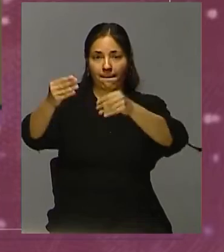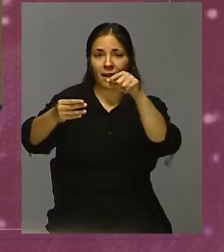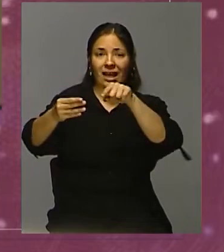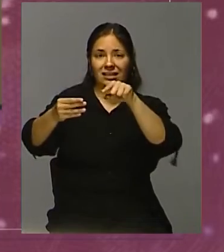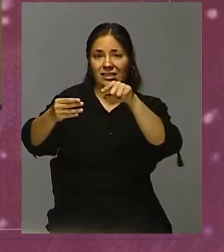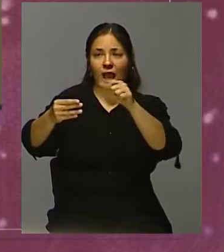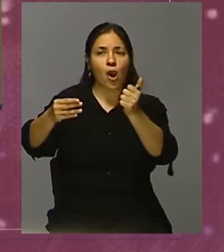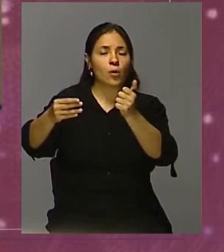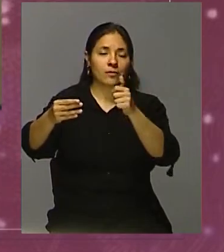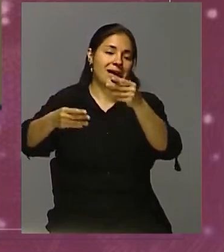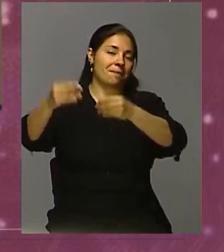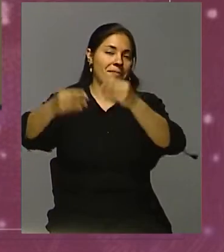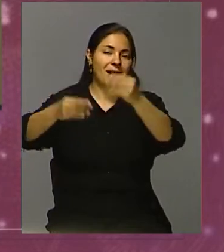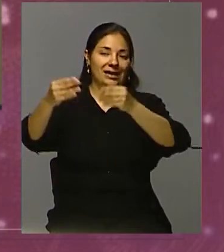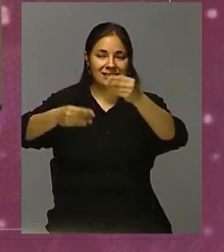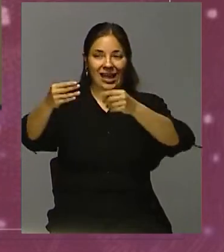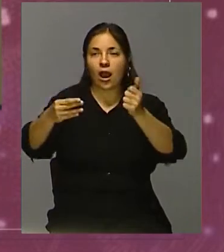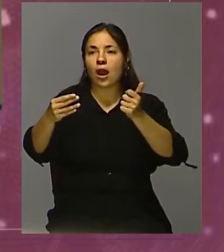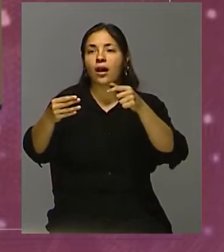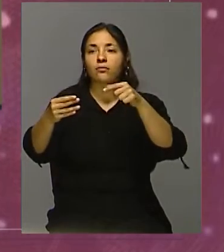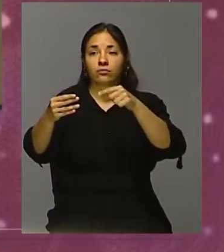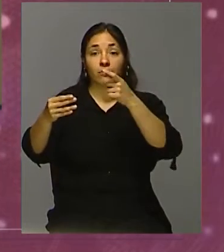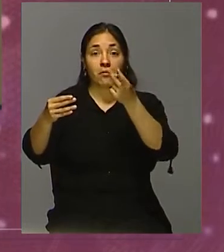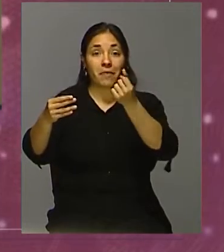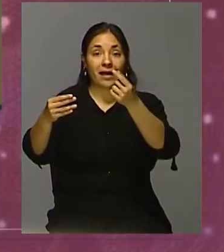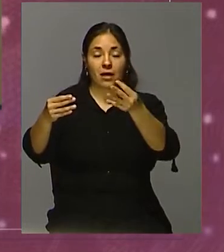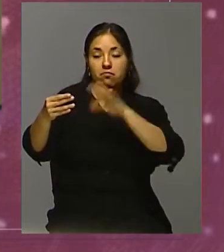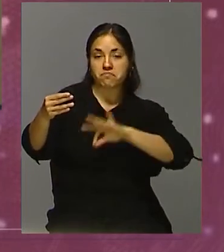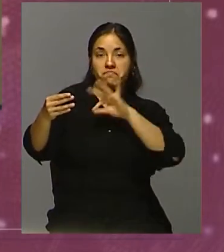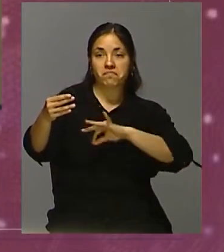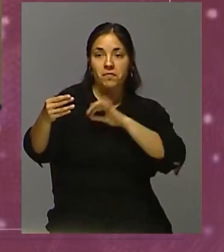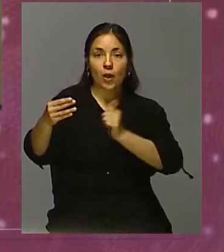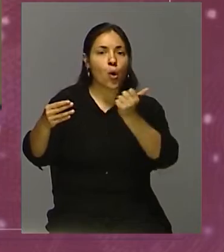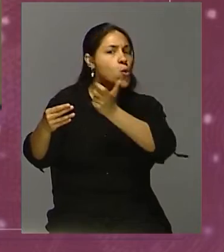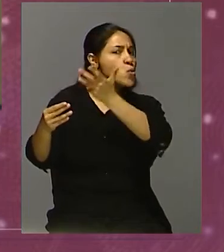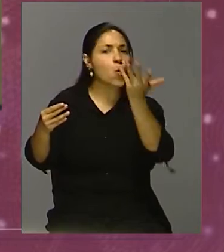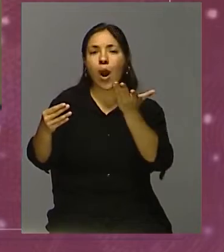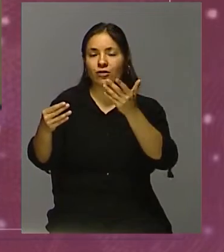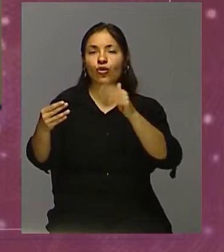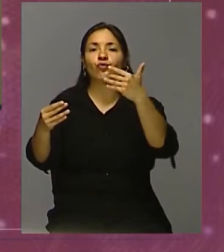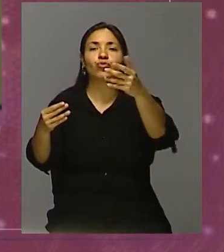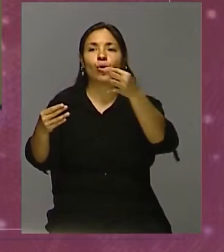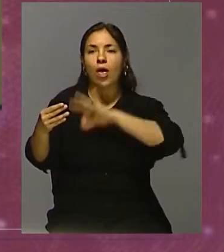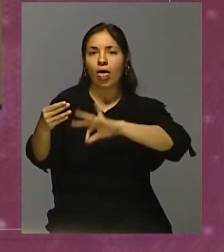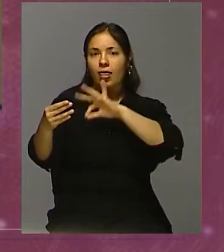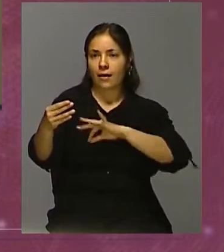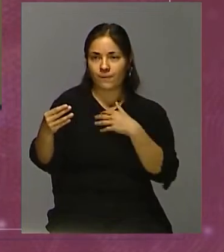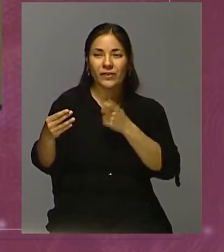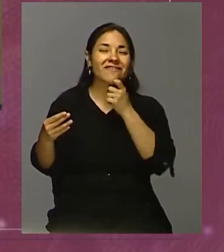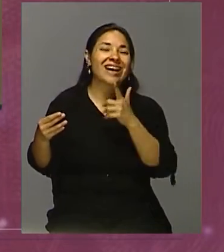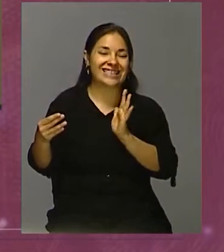es una empresa, es un activo financiero que nos va a entregar dinero, cuánto dinero nos puede entregar en el futuro. Y haciéndola muy simple, si